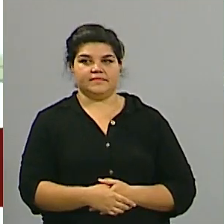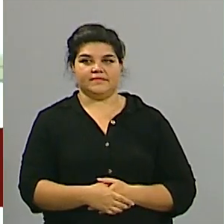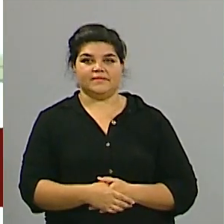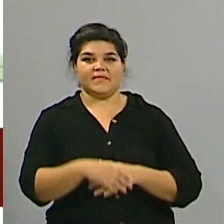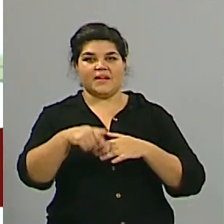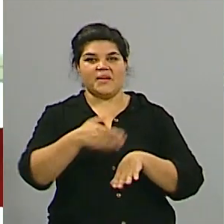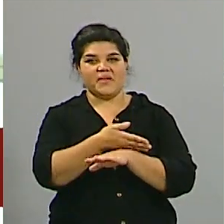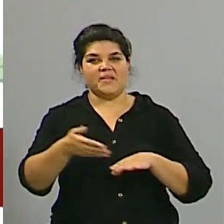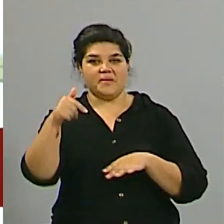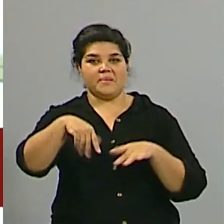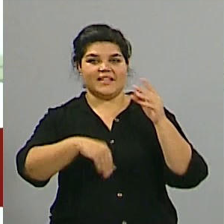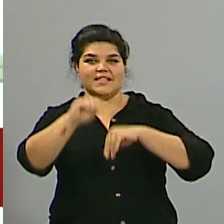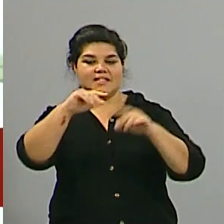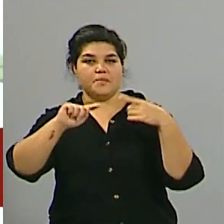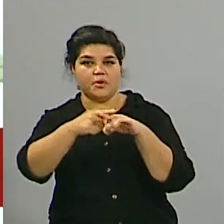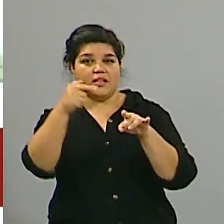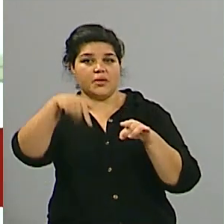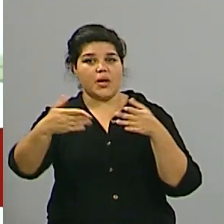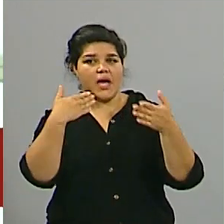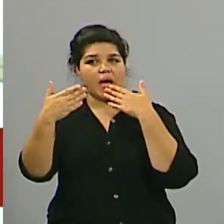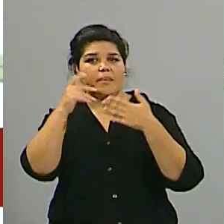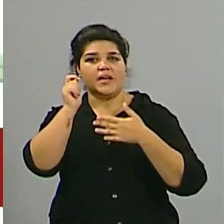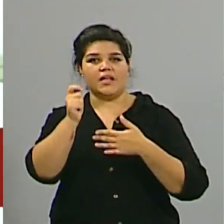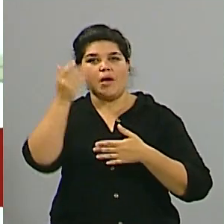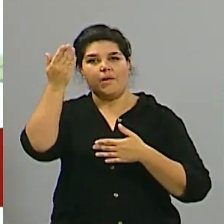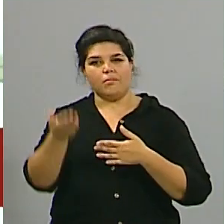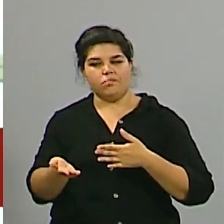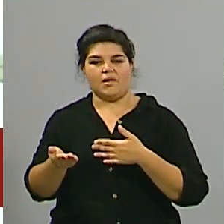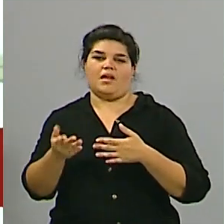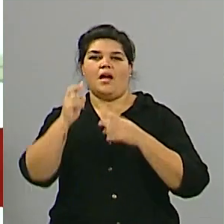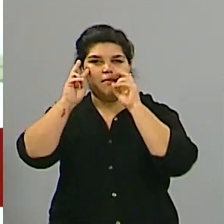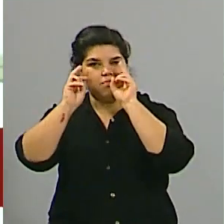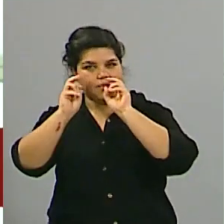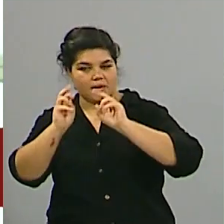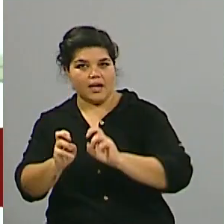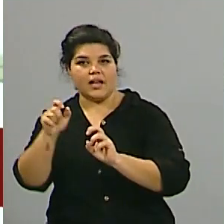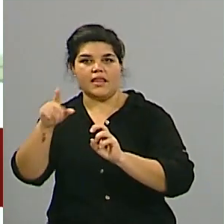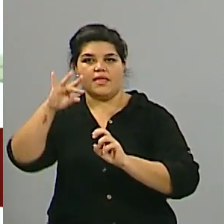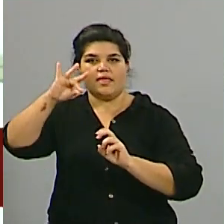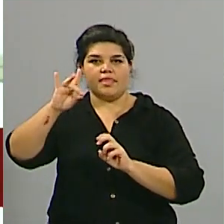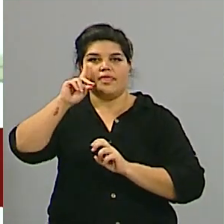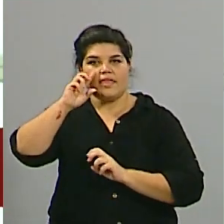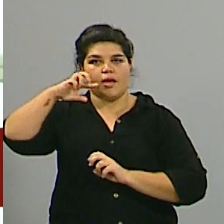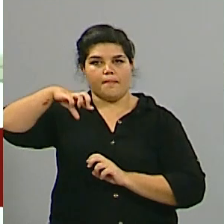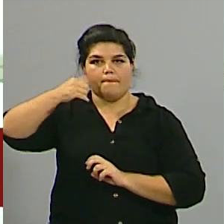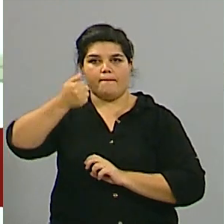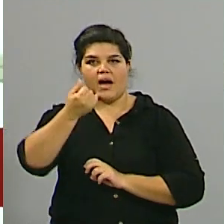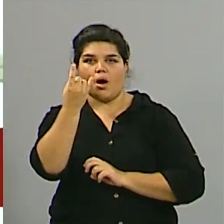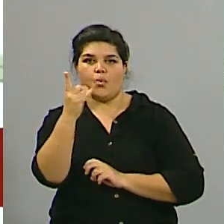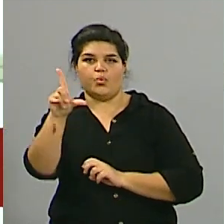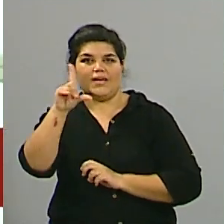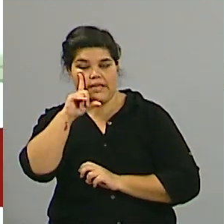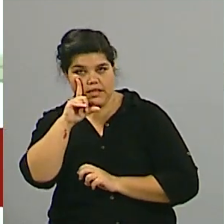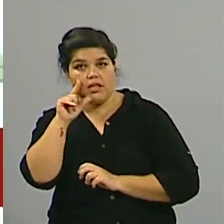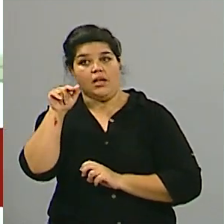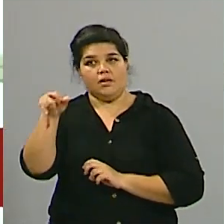Bueno, seguimos aquí en Chat Político hablando con la bióloga Agustina Di Pauli, que además es coordinadora de Natura Argentina. Bueno,